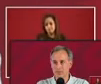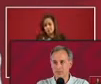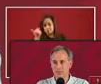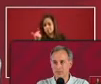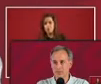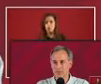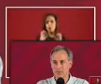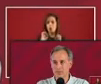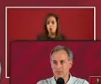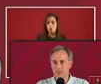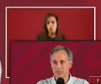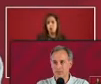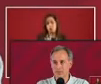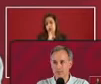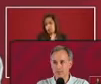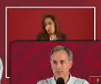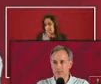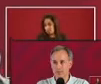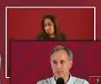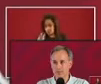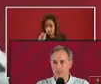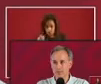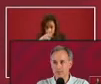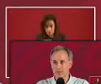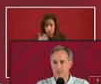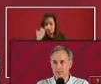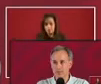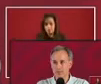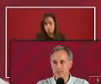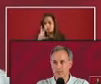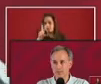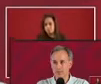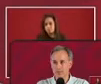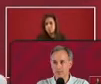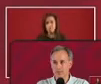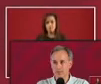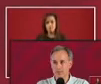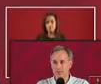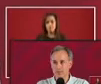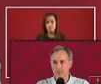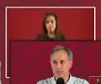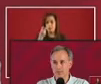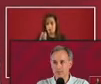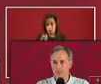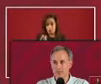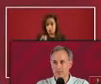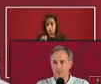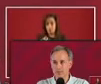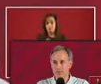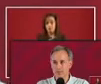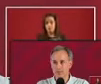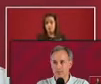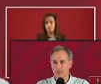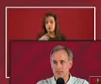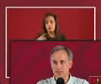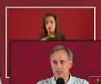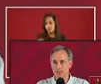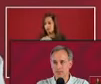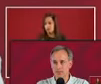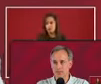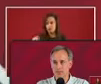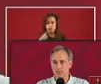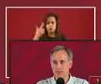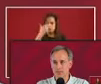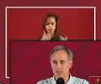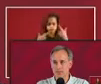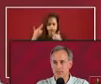indeseables. Entonces, lo que vemos y lo monitoreamos a través de la movilidad social Tenemos monitoreos específicos, por ejemplo,